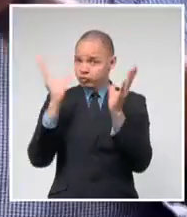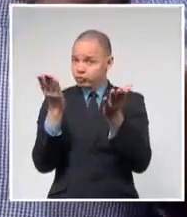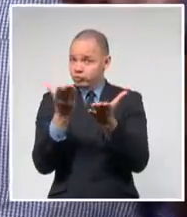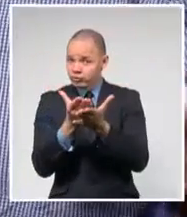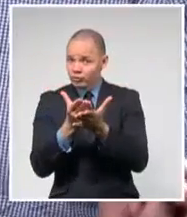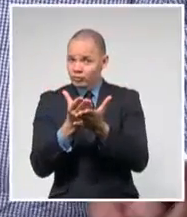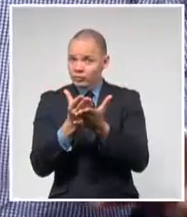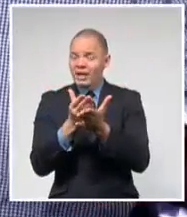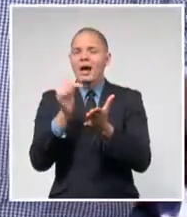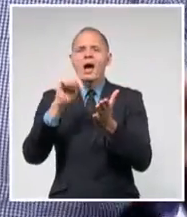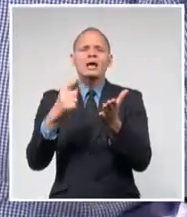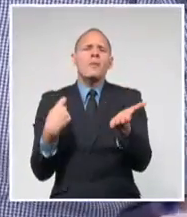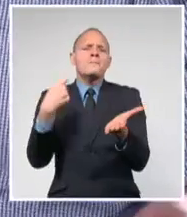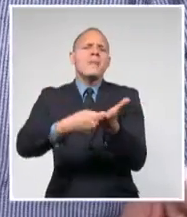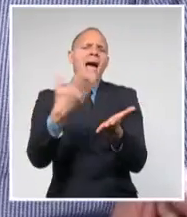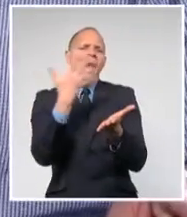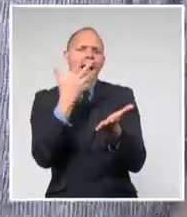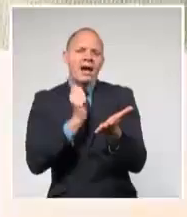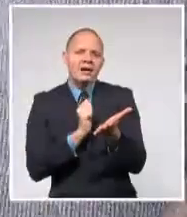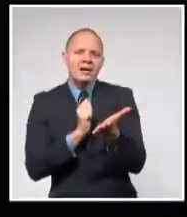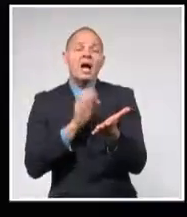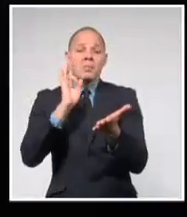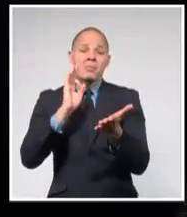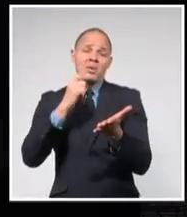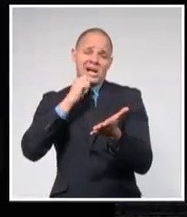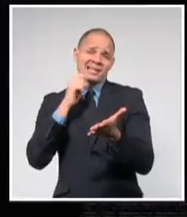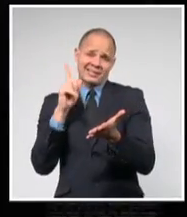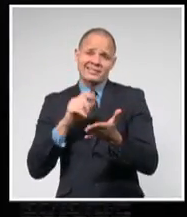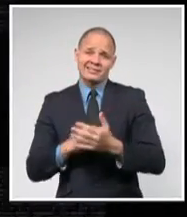es subsidiaria de las grandes ligas de Estados Unidos.